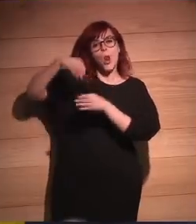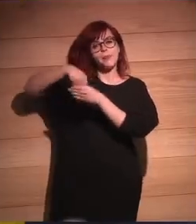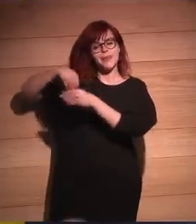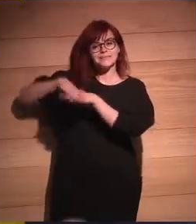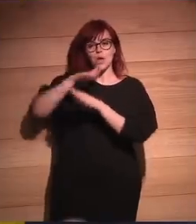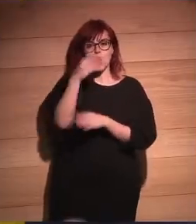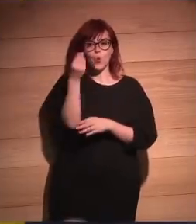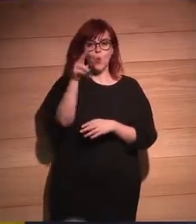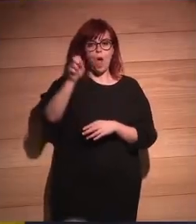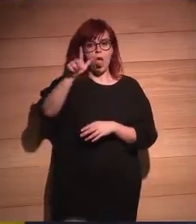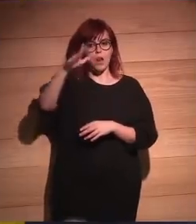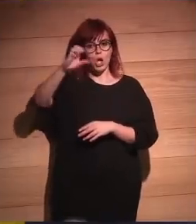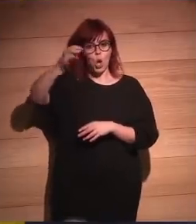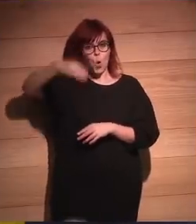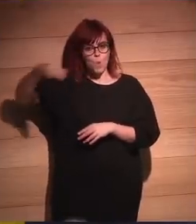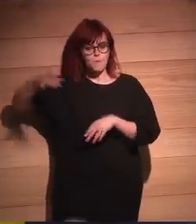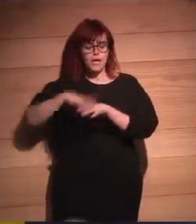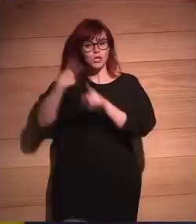diseños que tiene una empresa que se llama ARM,